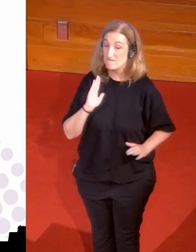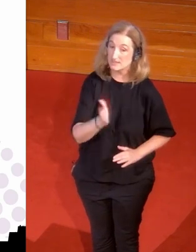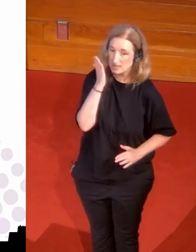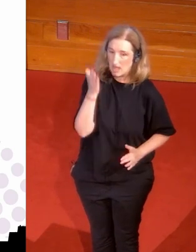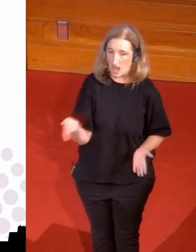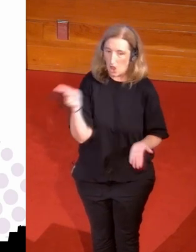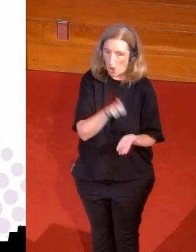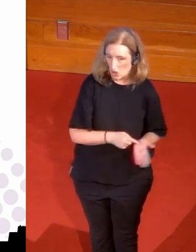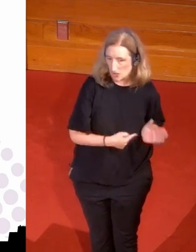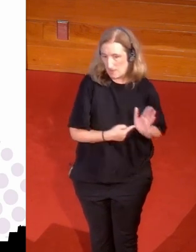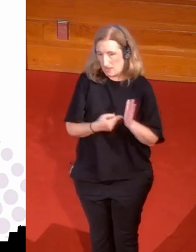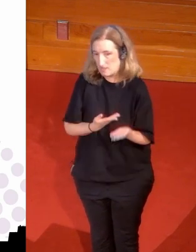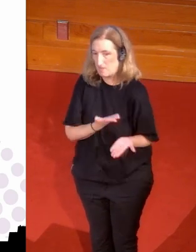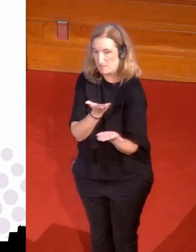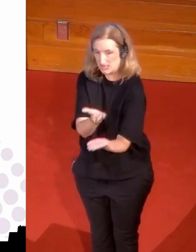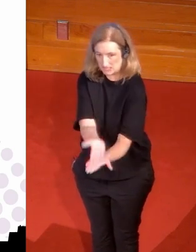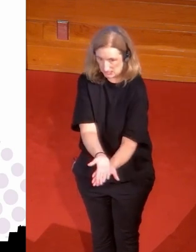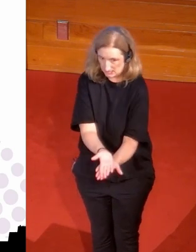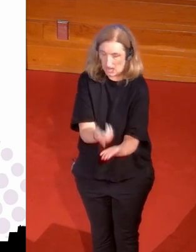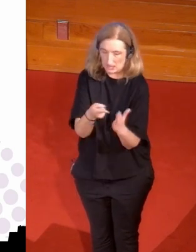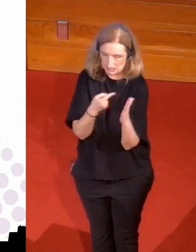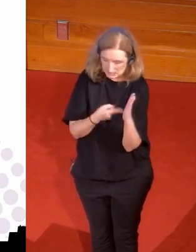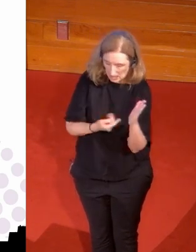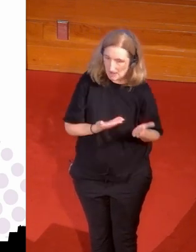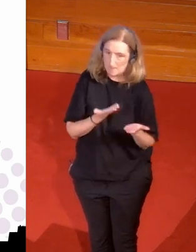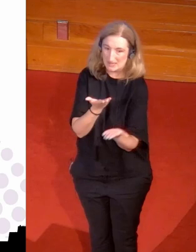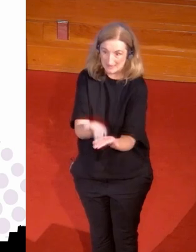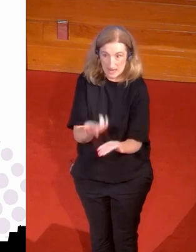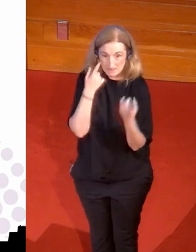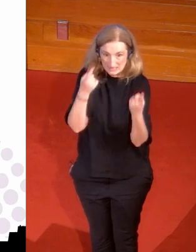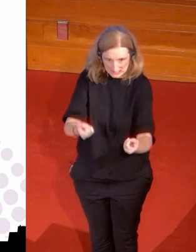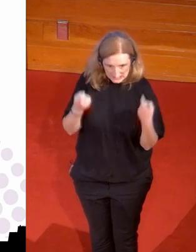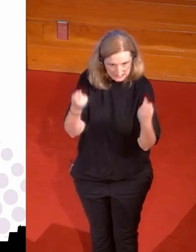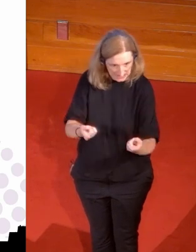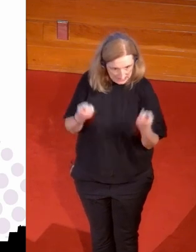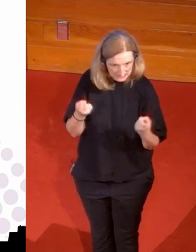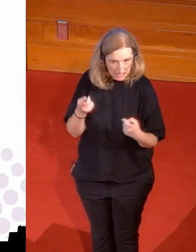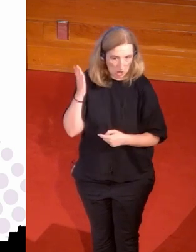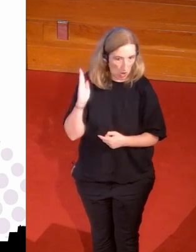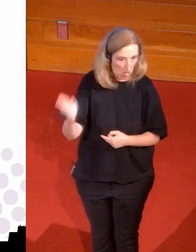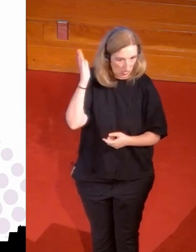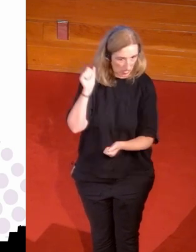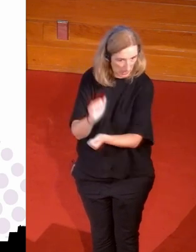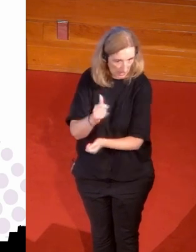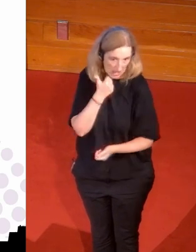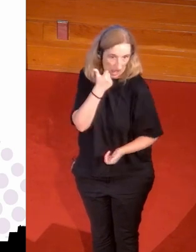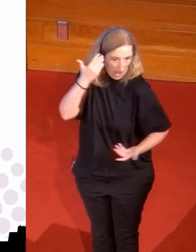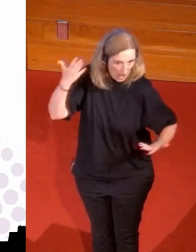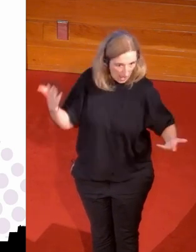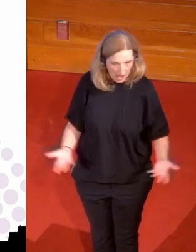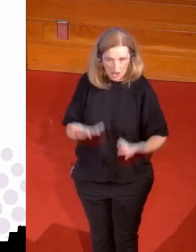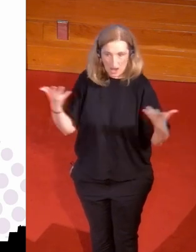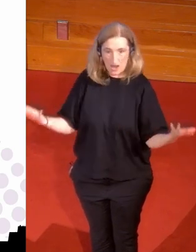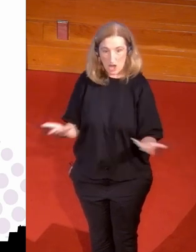otra vez el caso quitando algunas cosas para volver a plantearlo a ver si pueden eh condenar de alguna manera hacer o